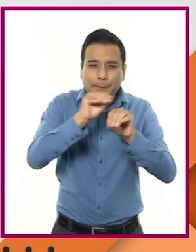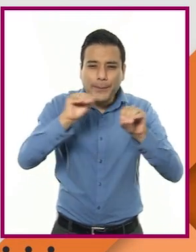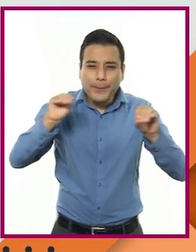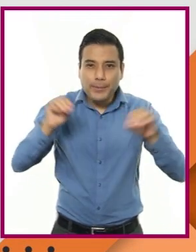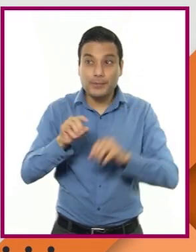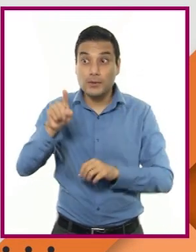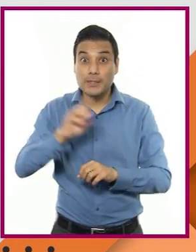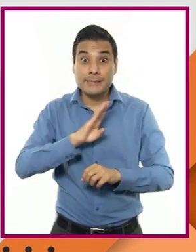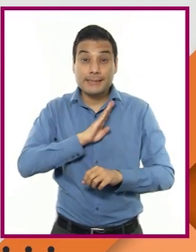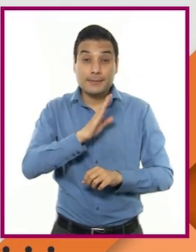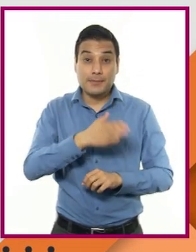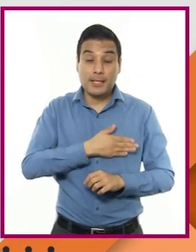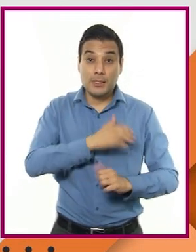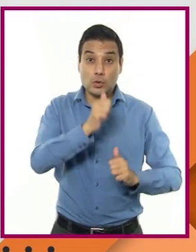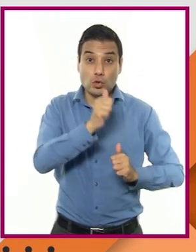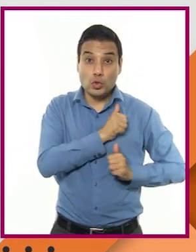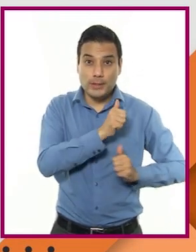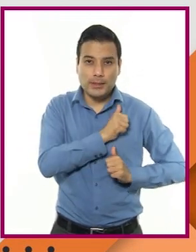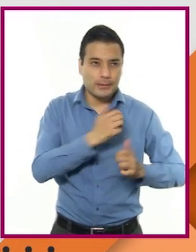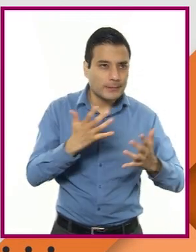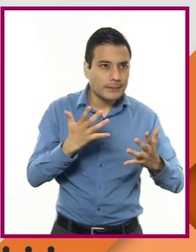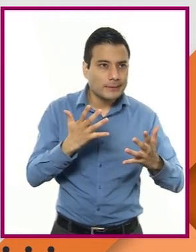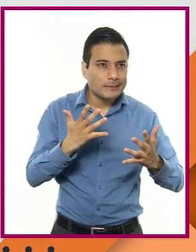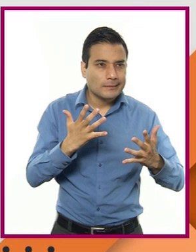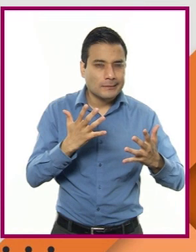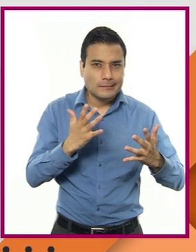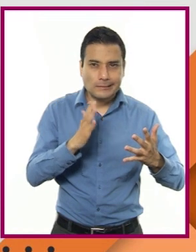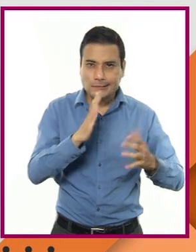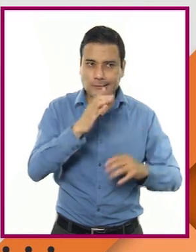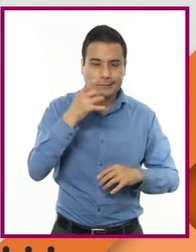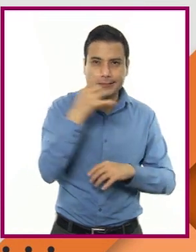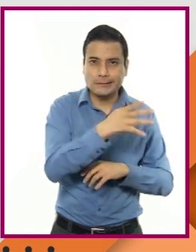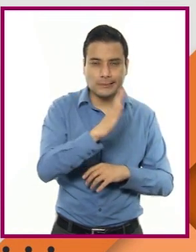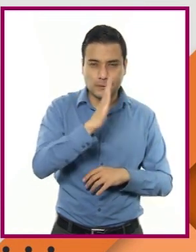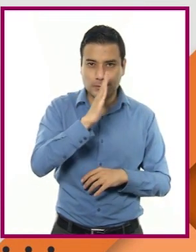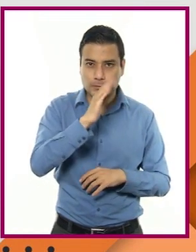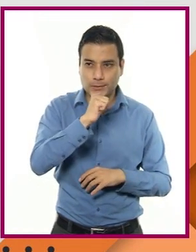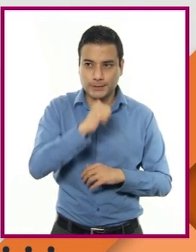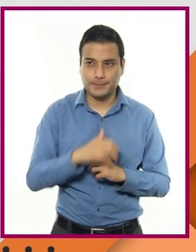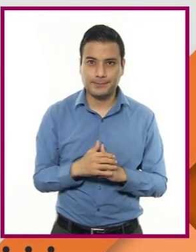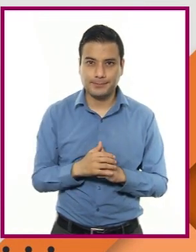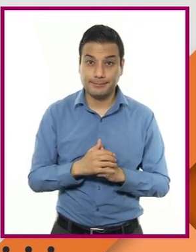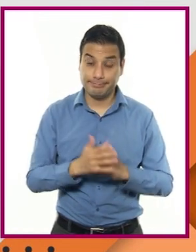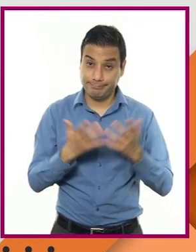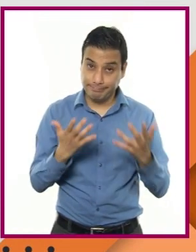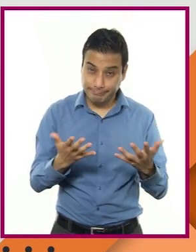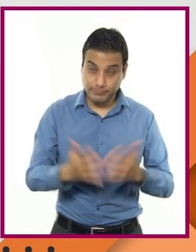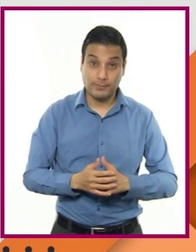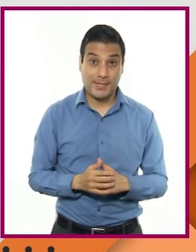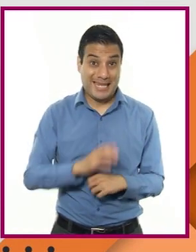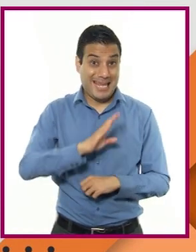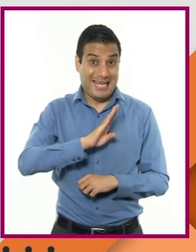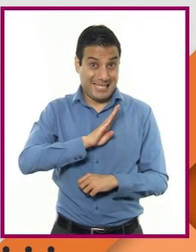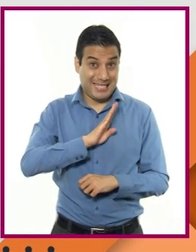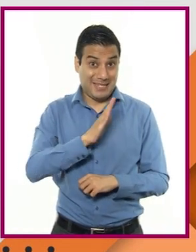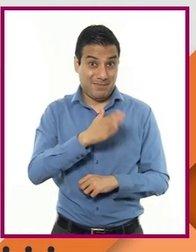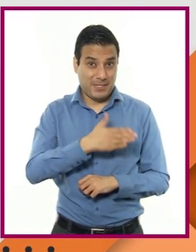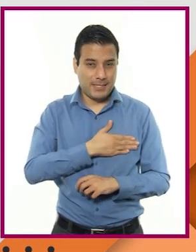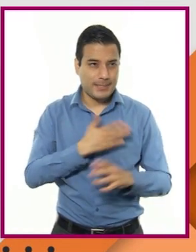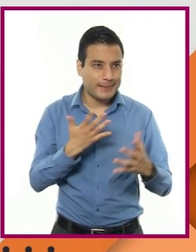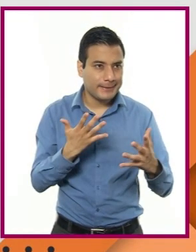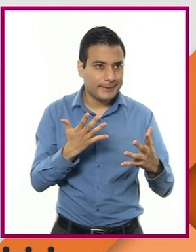cual las tropas españolas no pudieron atribuirse la victoria. Incapaces de ganar definitivamente la